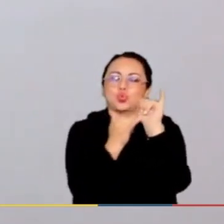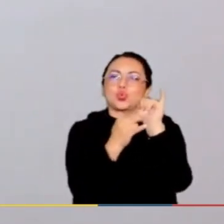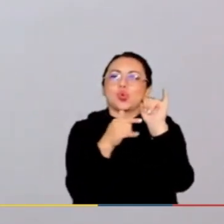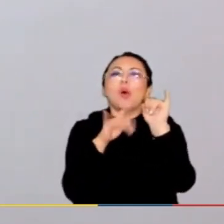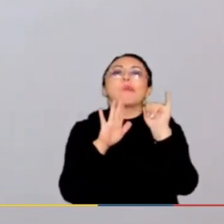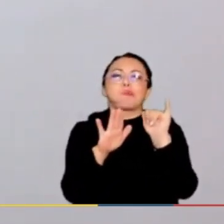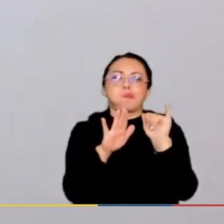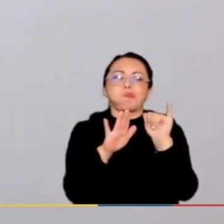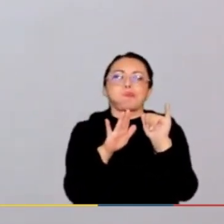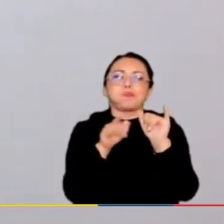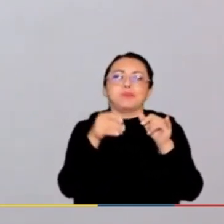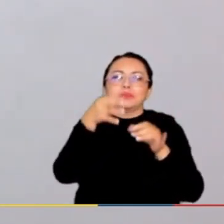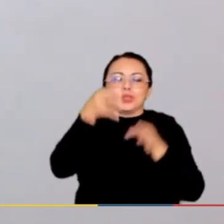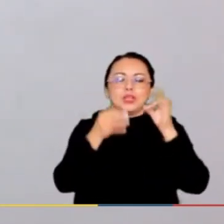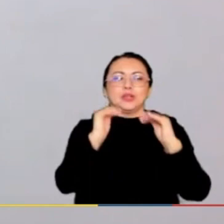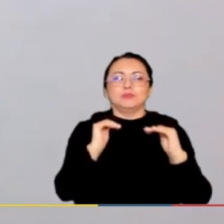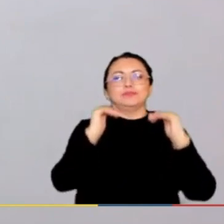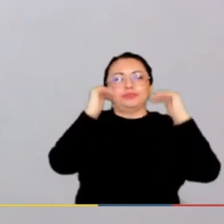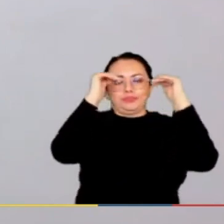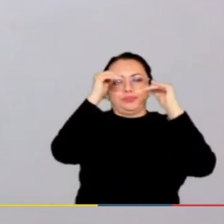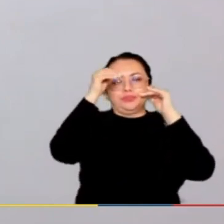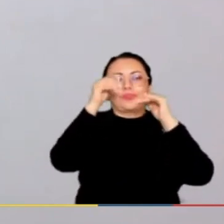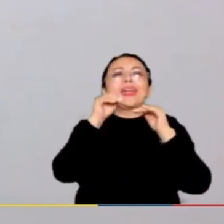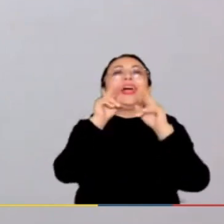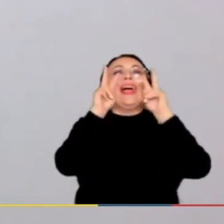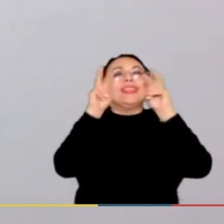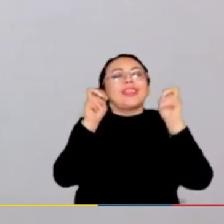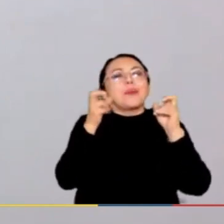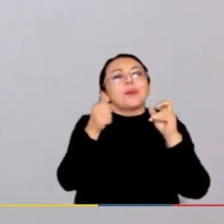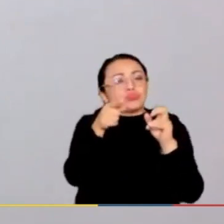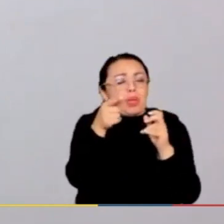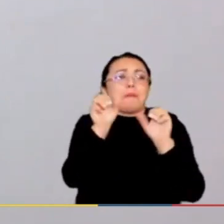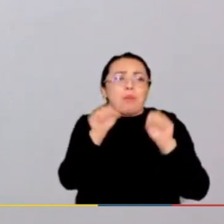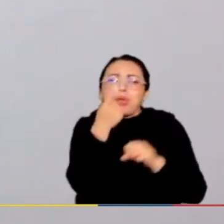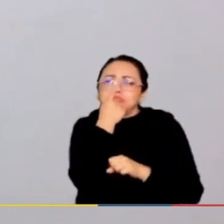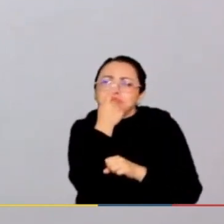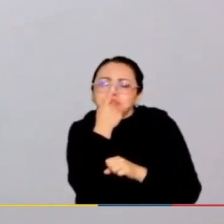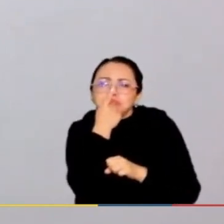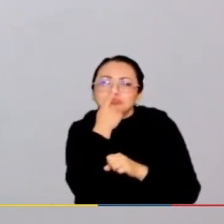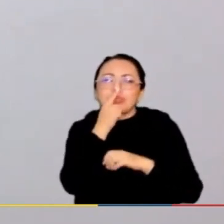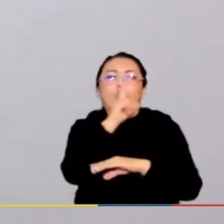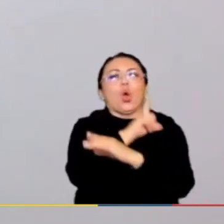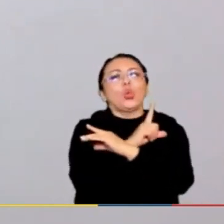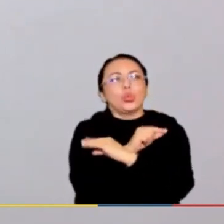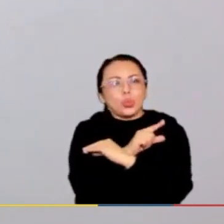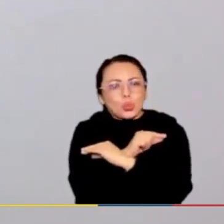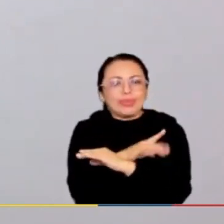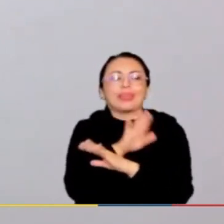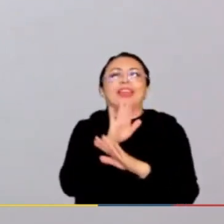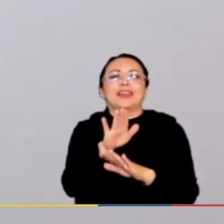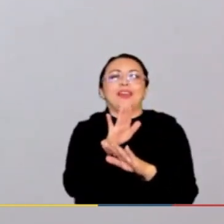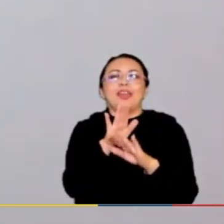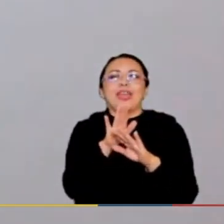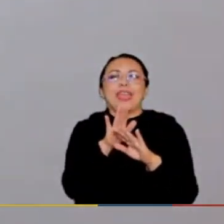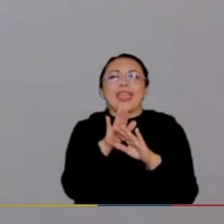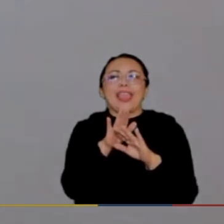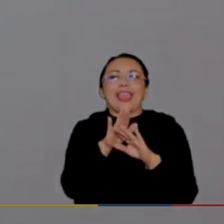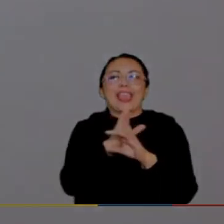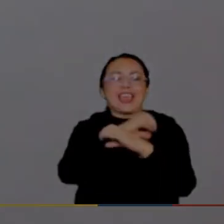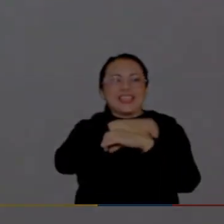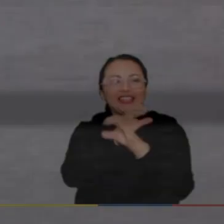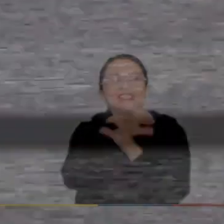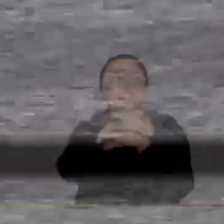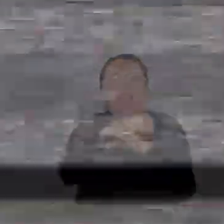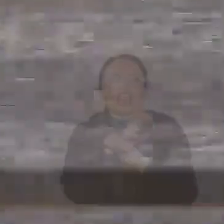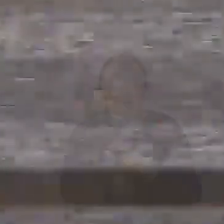invitamos a escuchar nuestros podcasts y seguirnos a través de nuestras redes sociales en Twitter, Instagram y Facebook. Muchas gracias a todos. Feliz tarde.